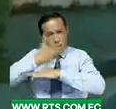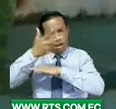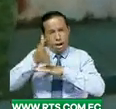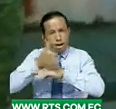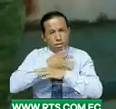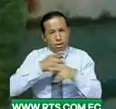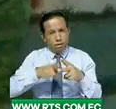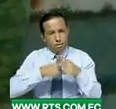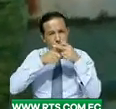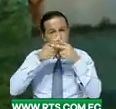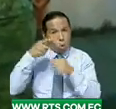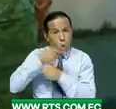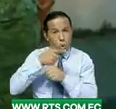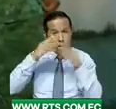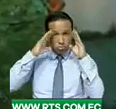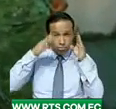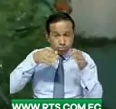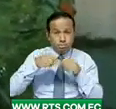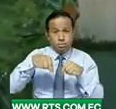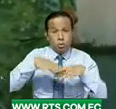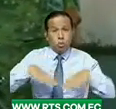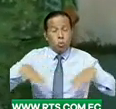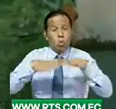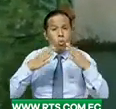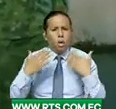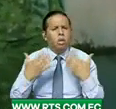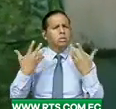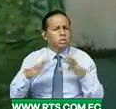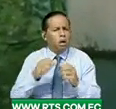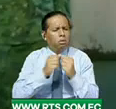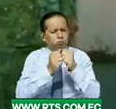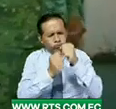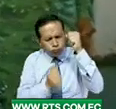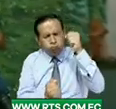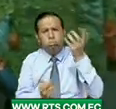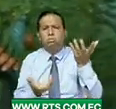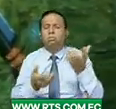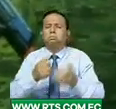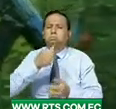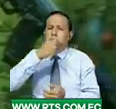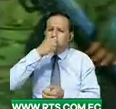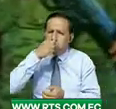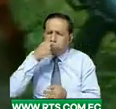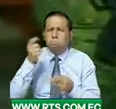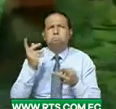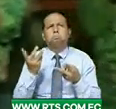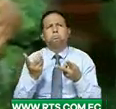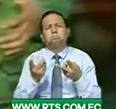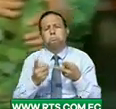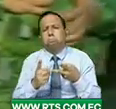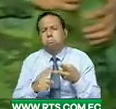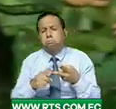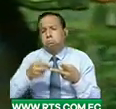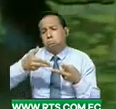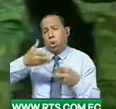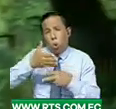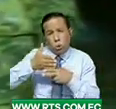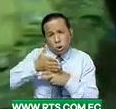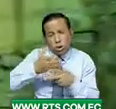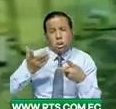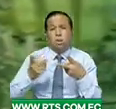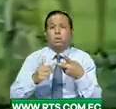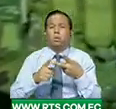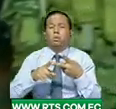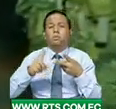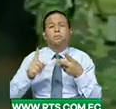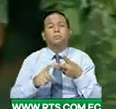iniciado el estado de excepción en Guayaquil, y hemos encontrado con lo que son sustancias sujetas a fiscalización, armas blancas